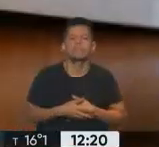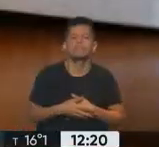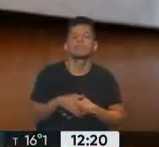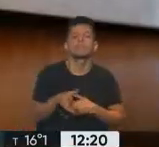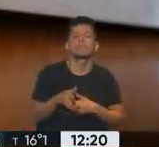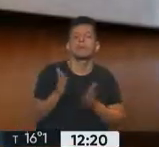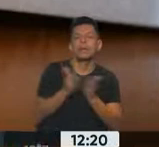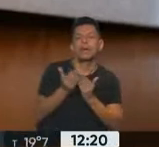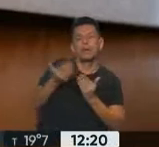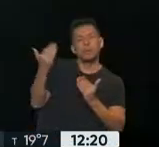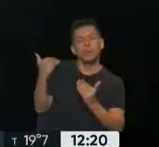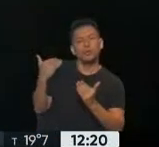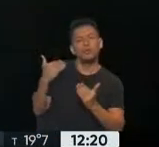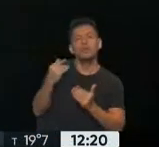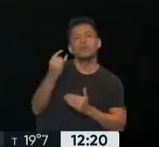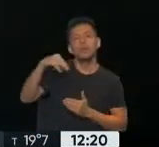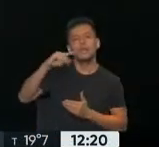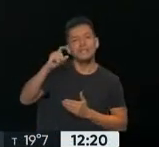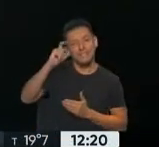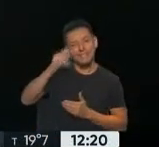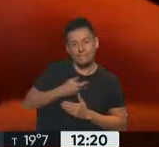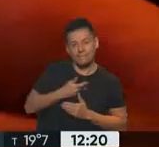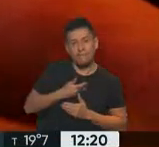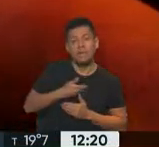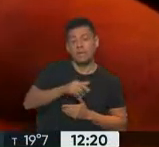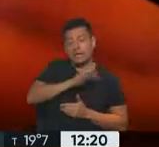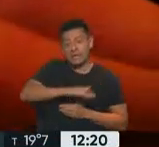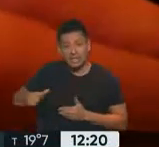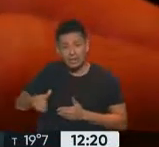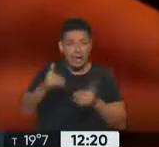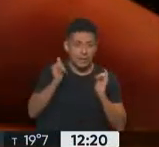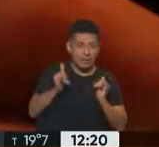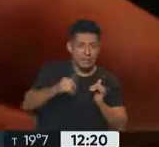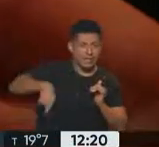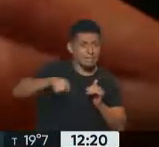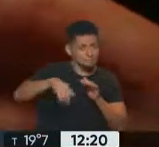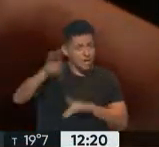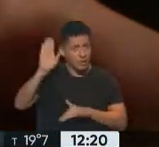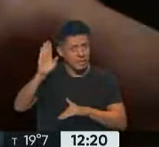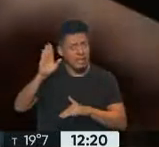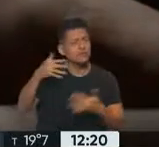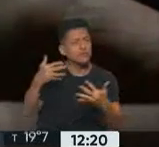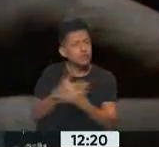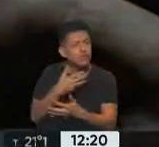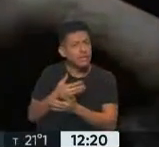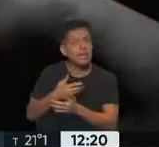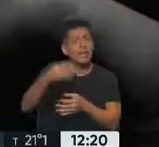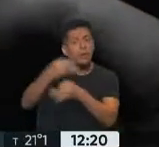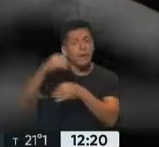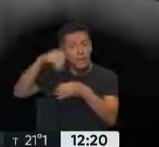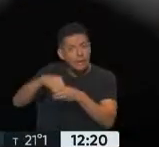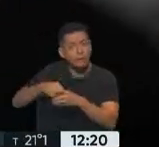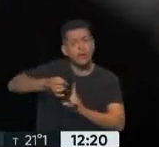estudios realizados por UNICEF, un alto porcentaje de los niños, niñas y adolescentes en todo el mundo sufrió de acoso escolar en